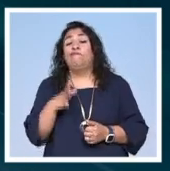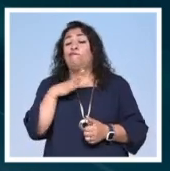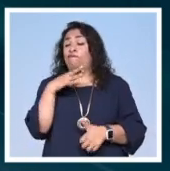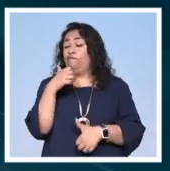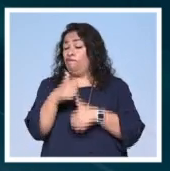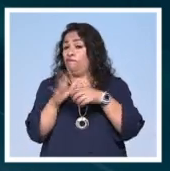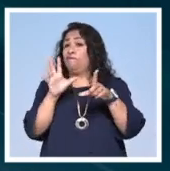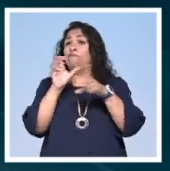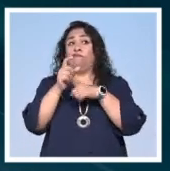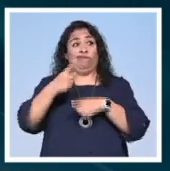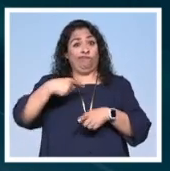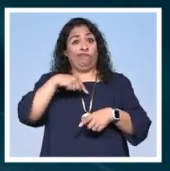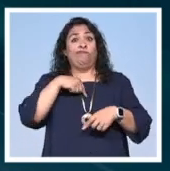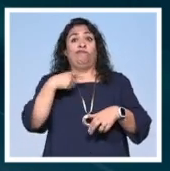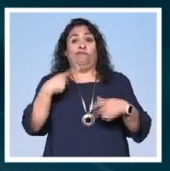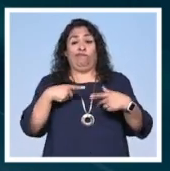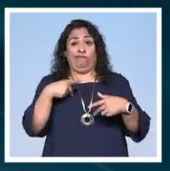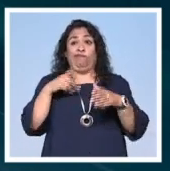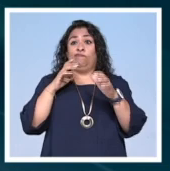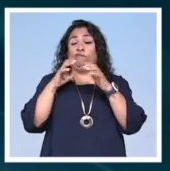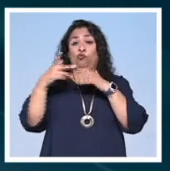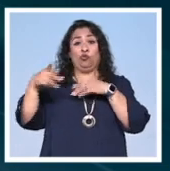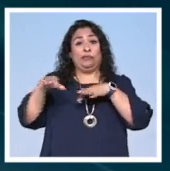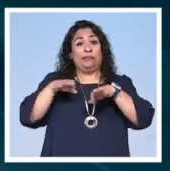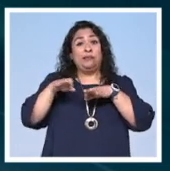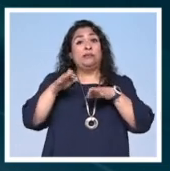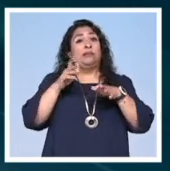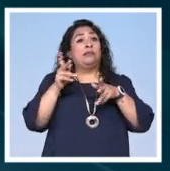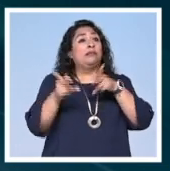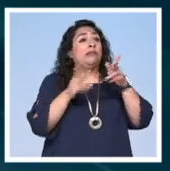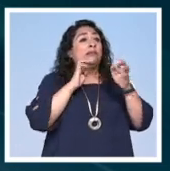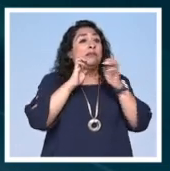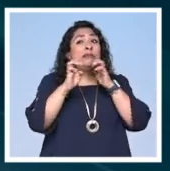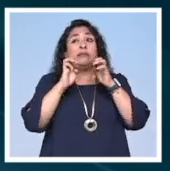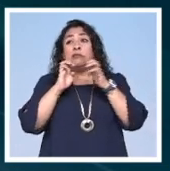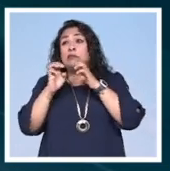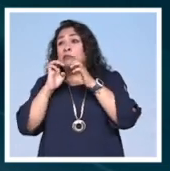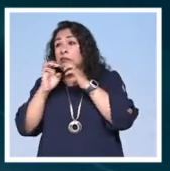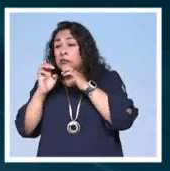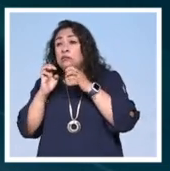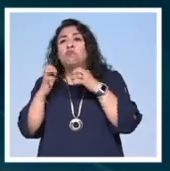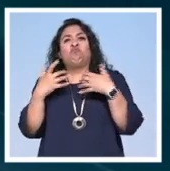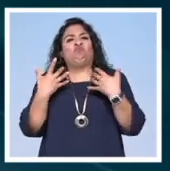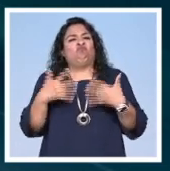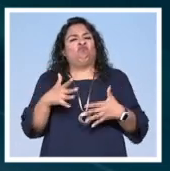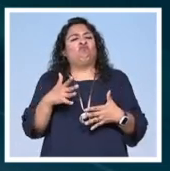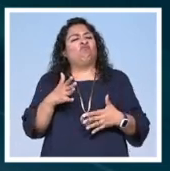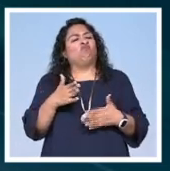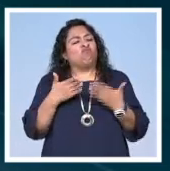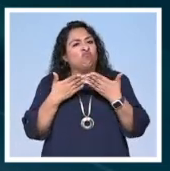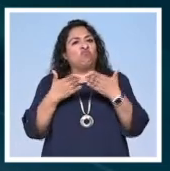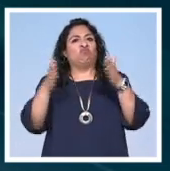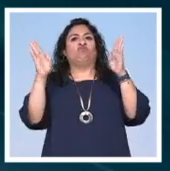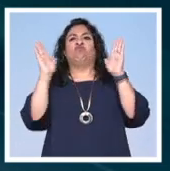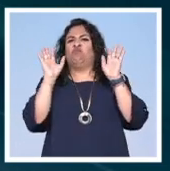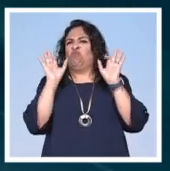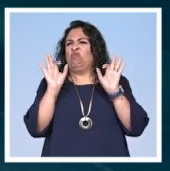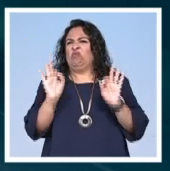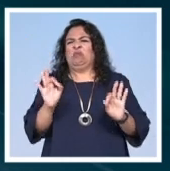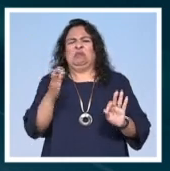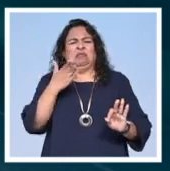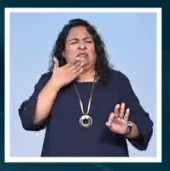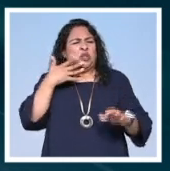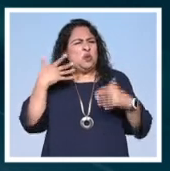todo a los comunicadores porque su labor de entrevistar a unos y a otros con muy buena disposición y una efectividad